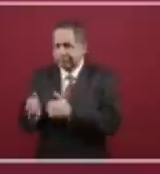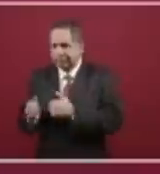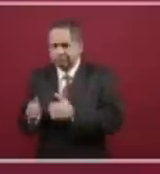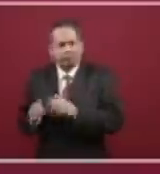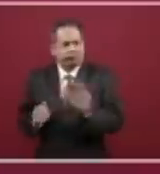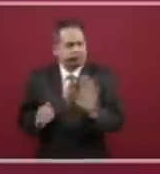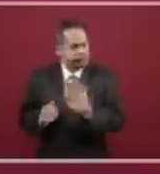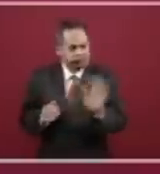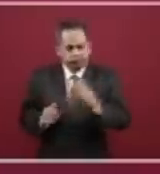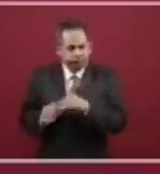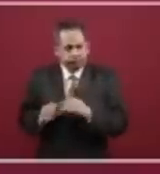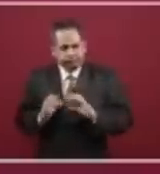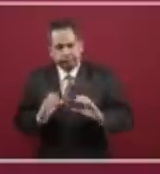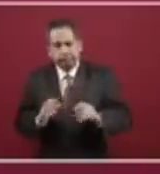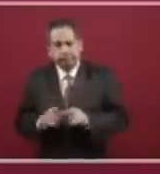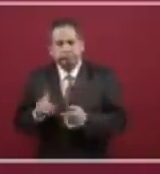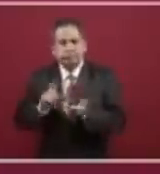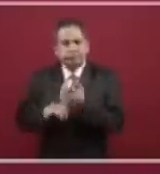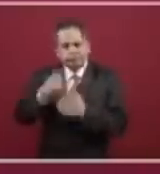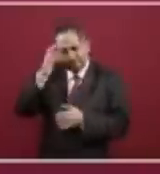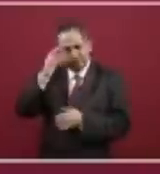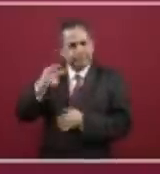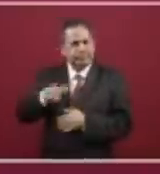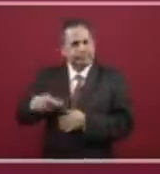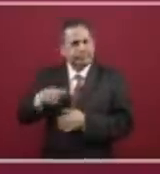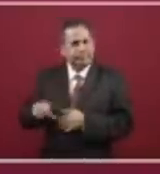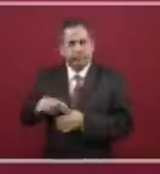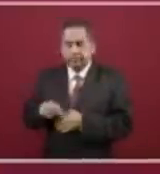se conoce como polleros